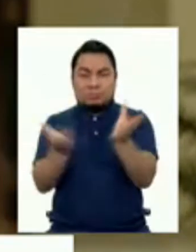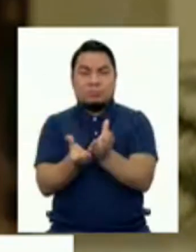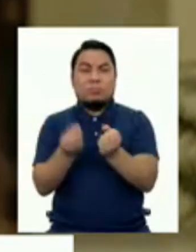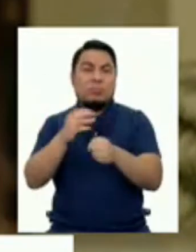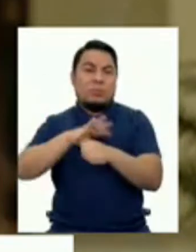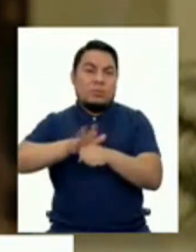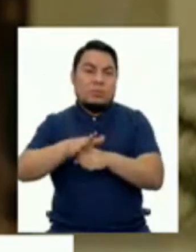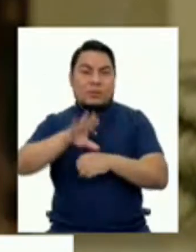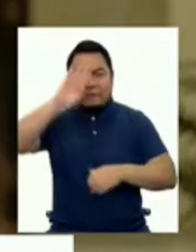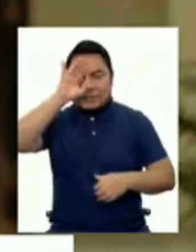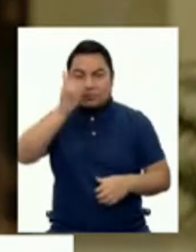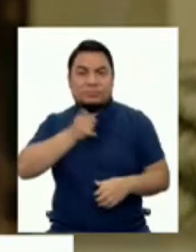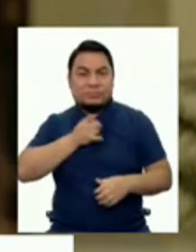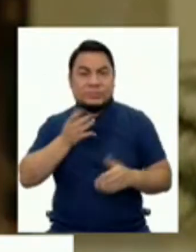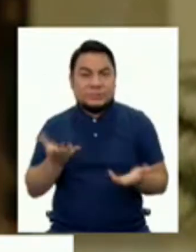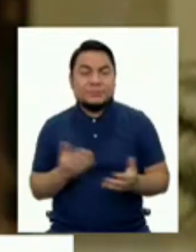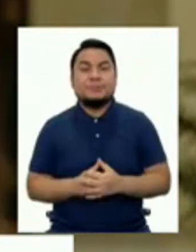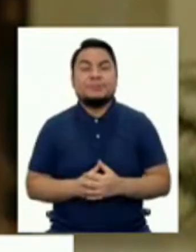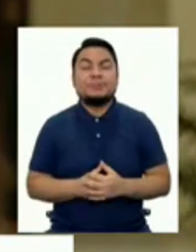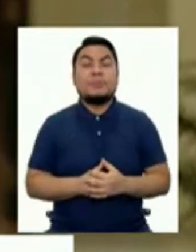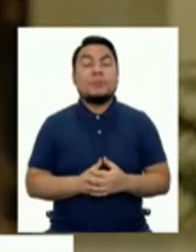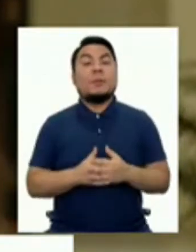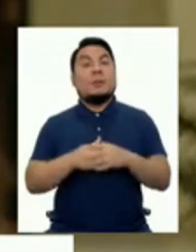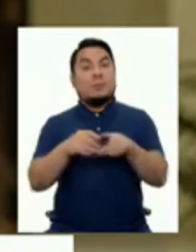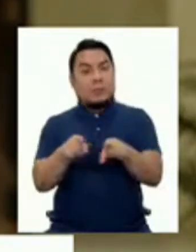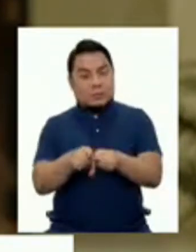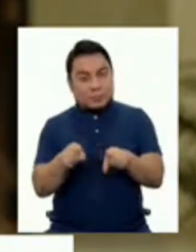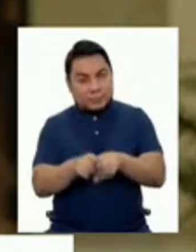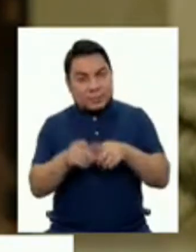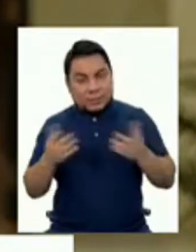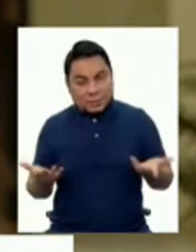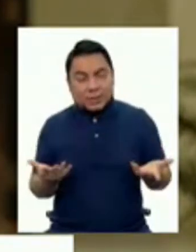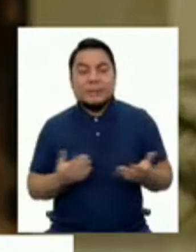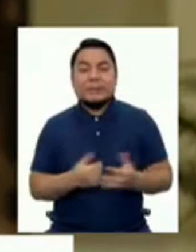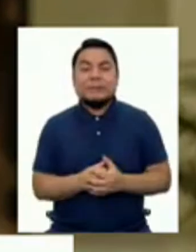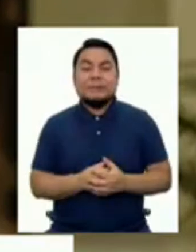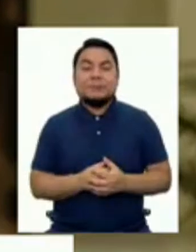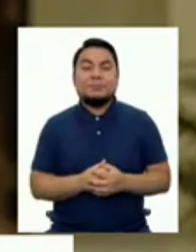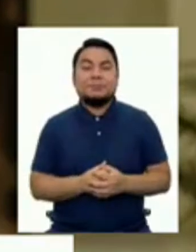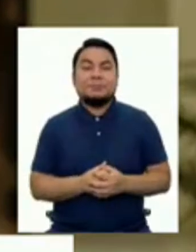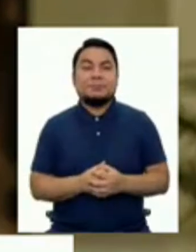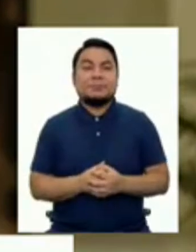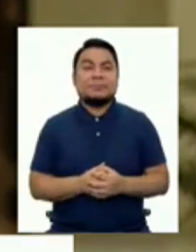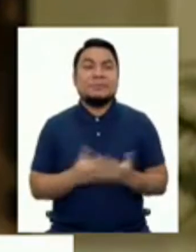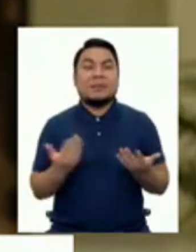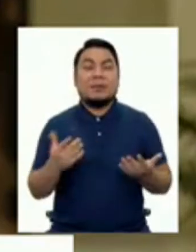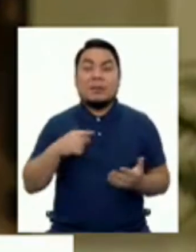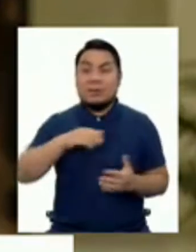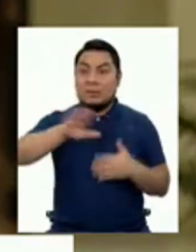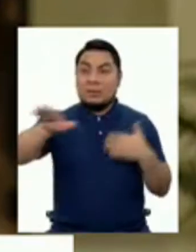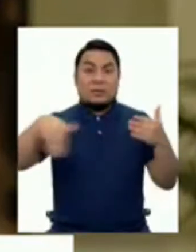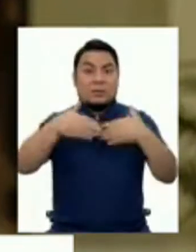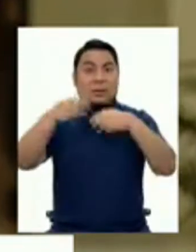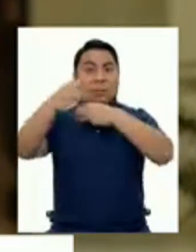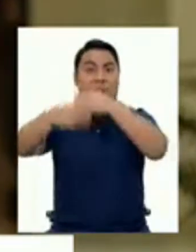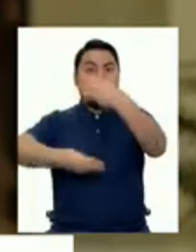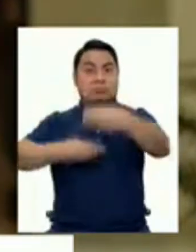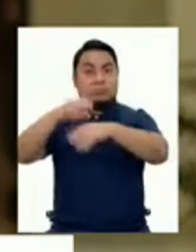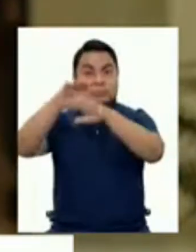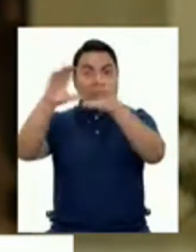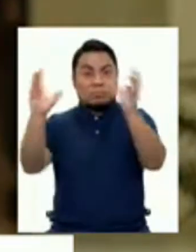COVID-19. Y también es de notar que a nivel mundial